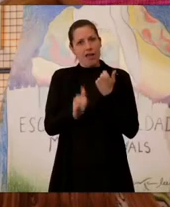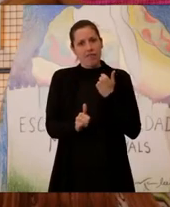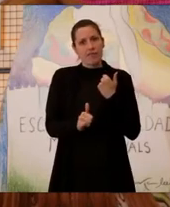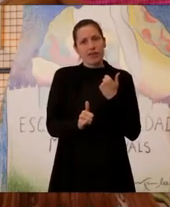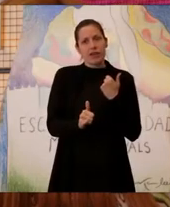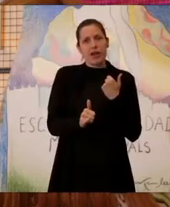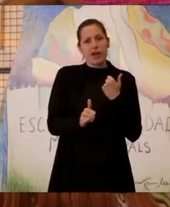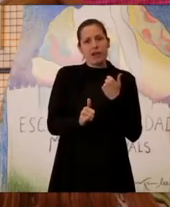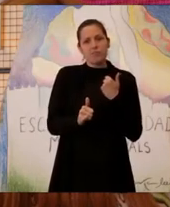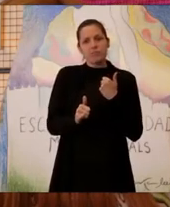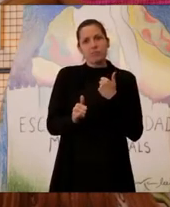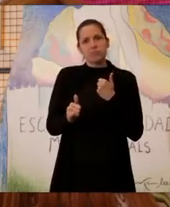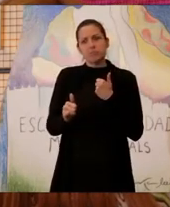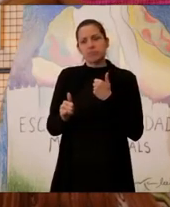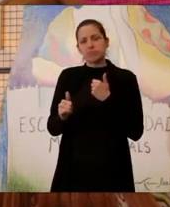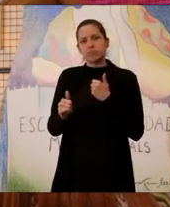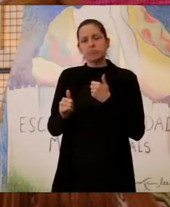una movilización pública